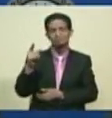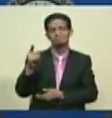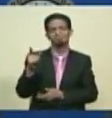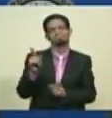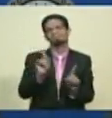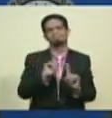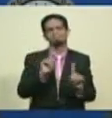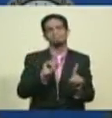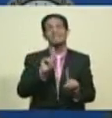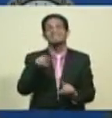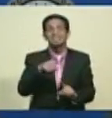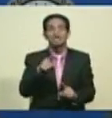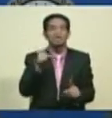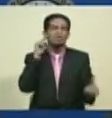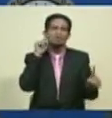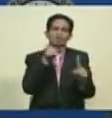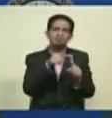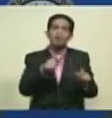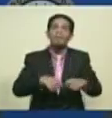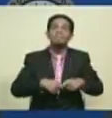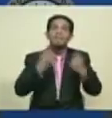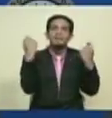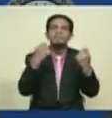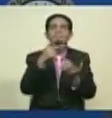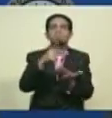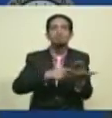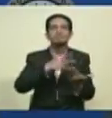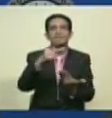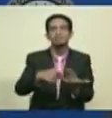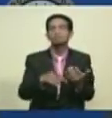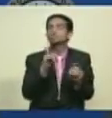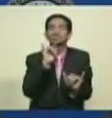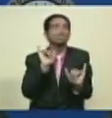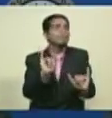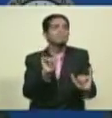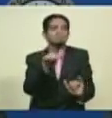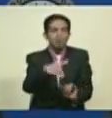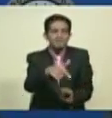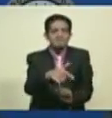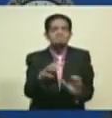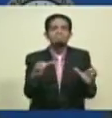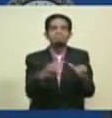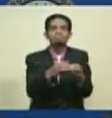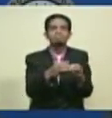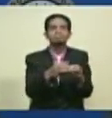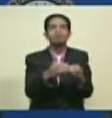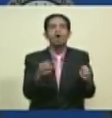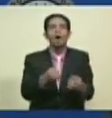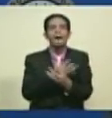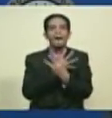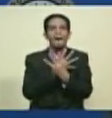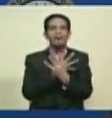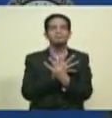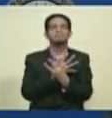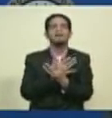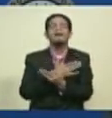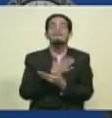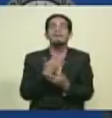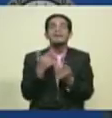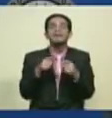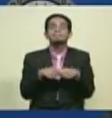los pueblos, sino para destruir un proyecto. Bueno, lo mismo pasó en la OEA. Llegó un sicario que quiere